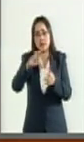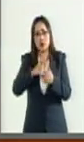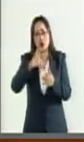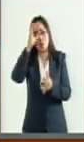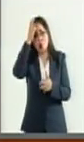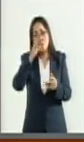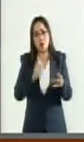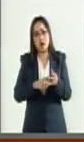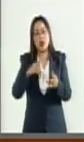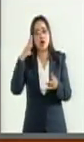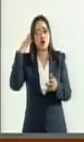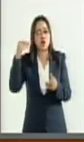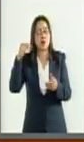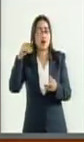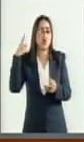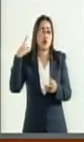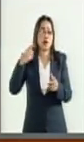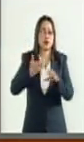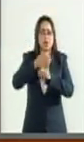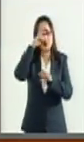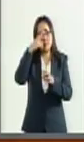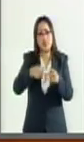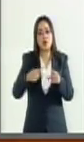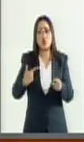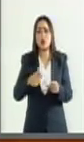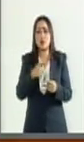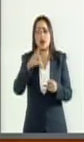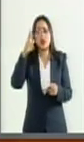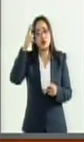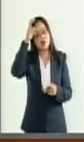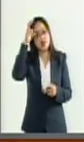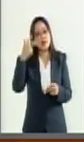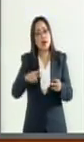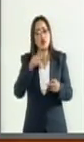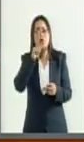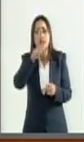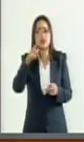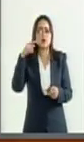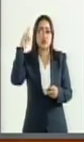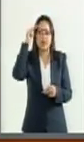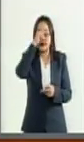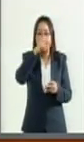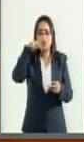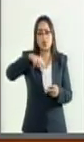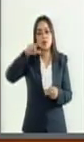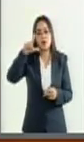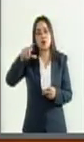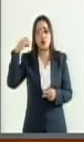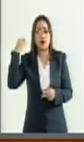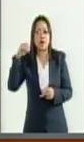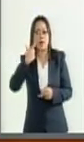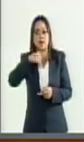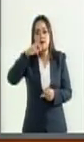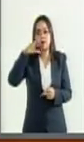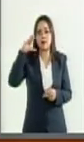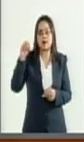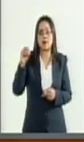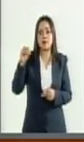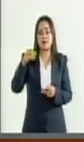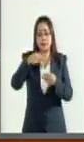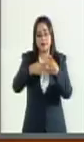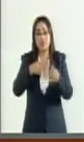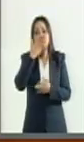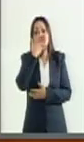Coahuila, Colima, Durango, México, Guanajuato, Hidalgo, Jalisco, Nayarit, Nuevo León, Oaxaca, Quintana Roo,